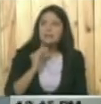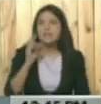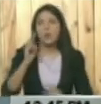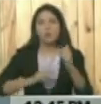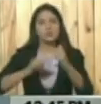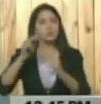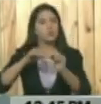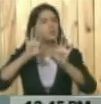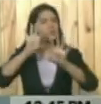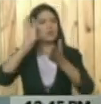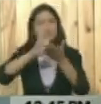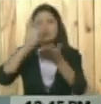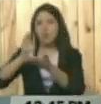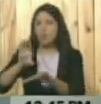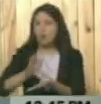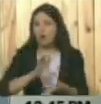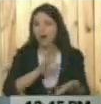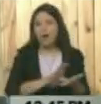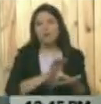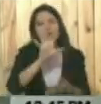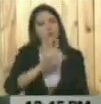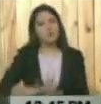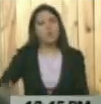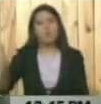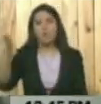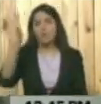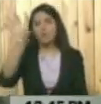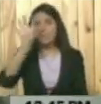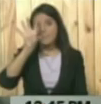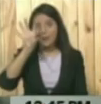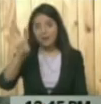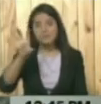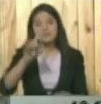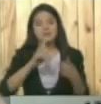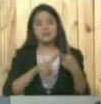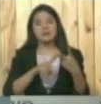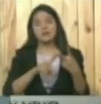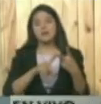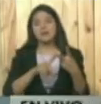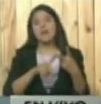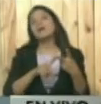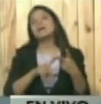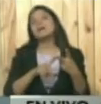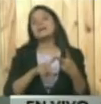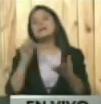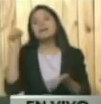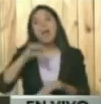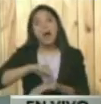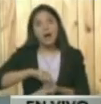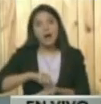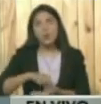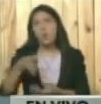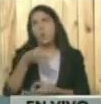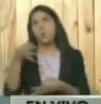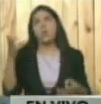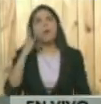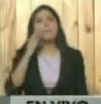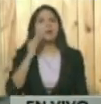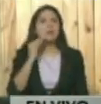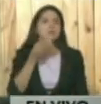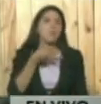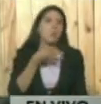ciudades a lo largo y ancho del país. La República Islámica de Irán, con una experiencia extraordinaria